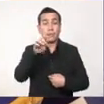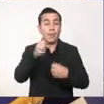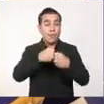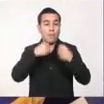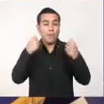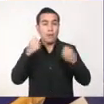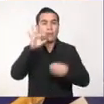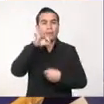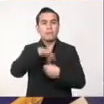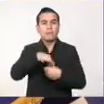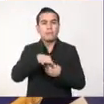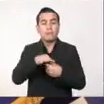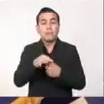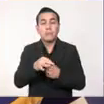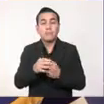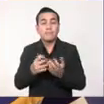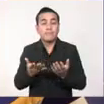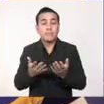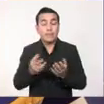votos